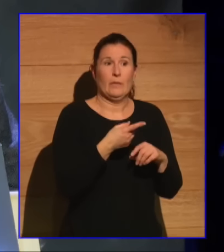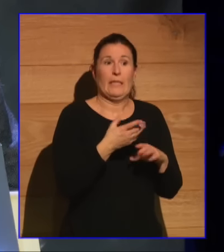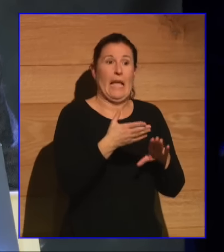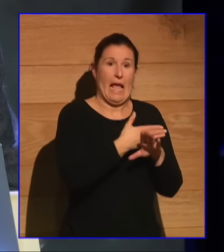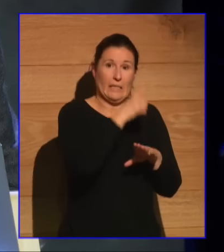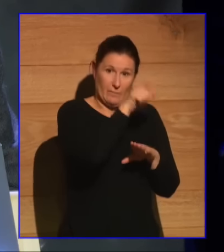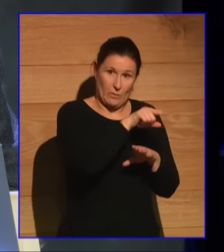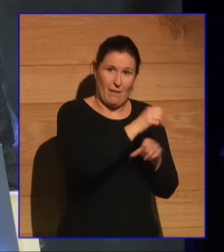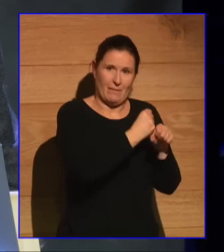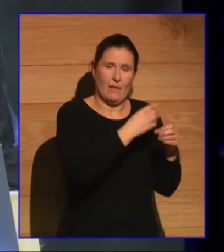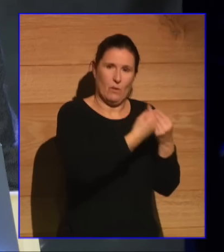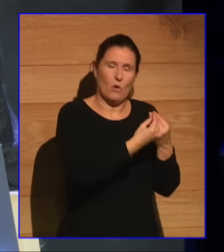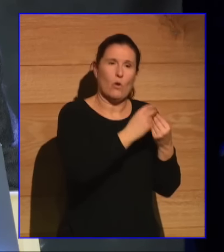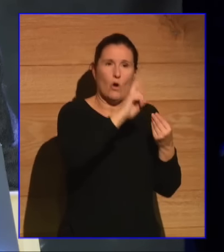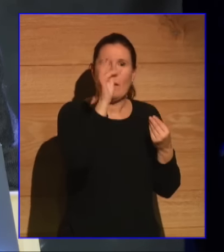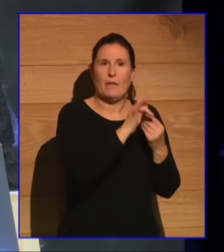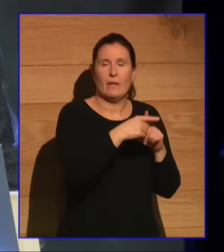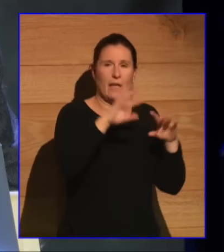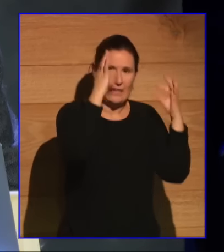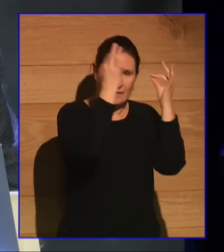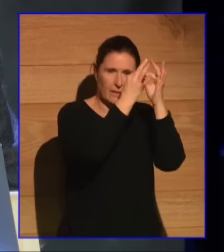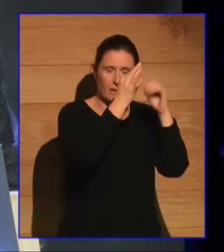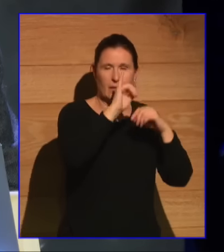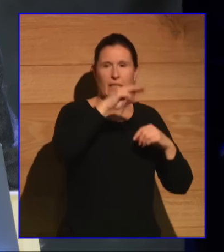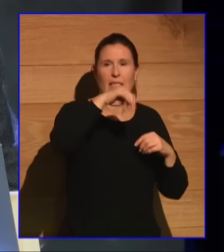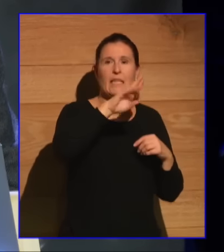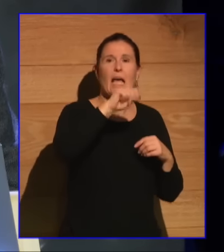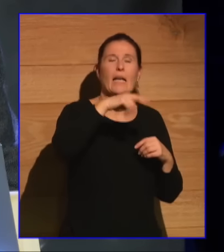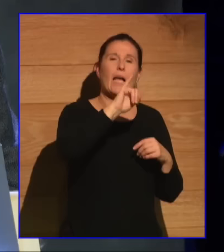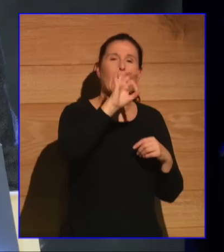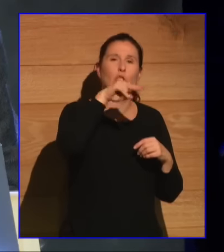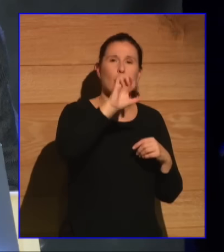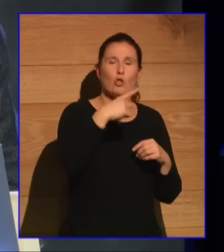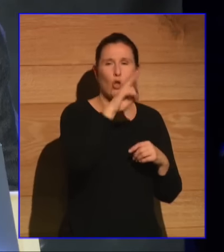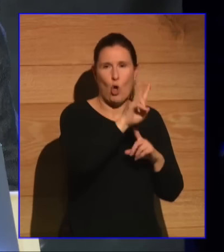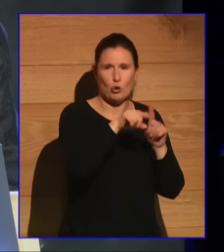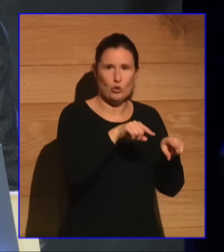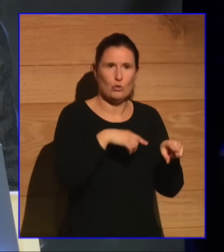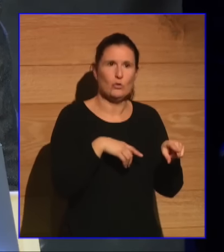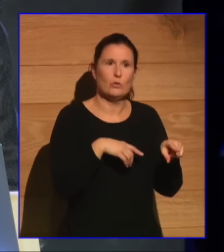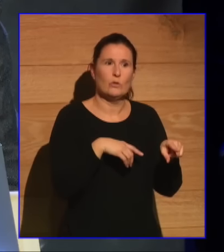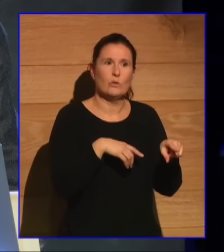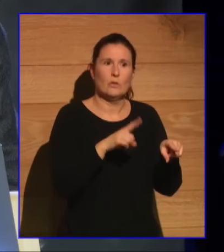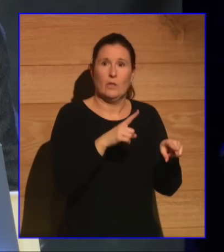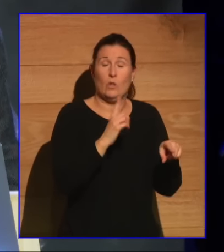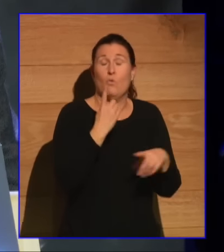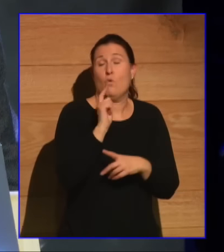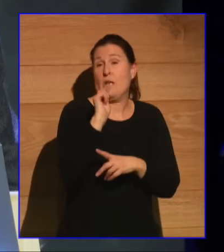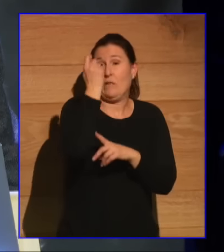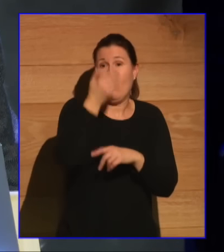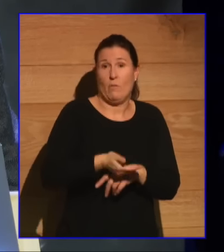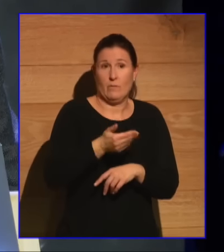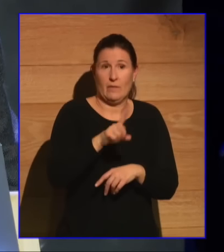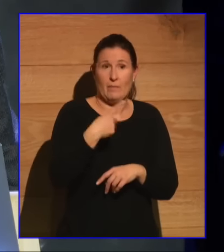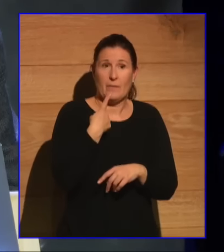con Spielberg en Indiana Jones 2, por ejemplo, mucho con ILM, con Lucas. Uno de los grandes hitos de El